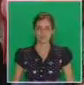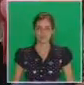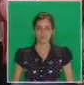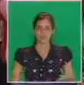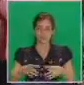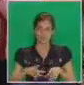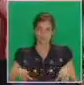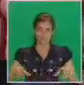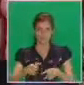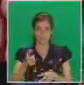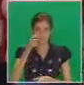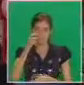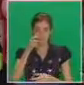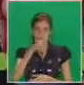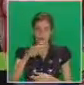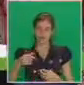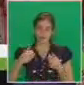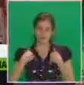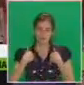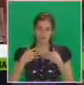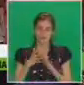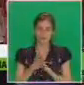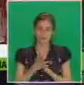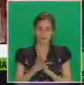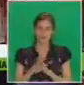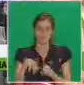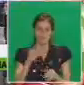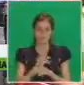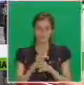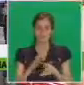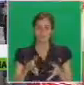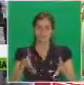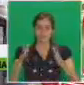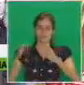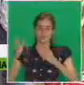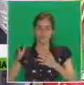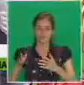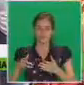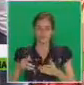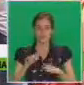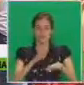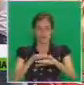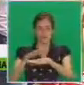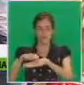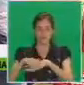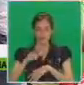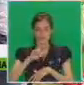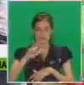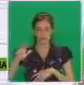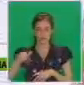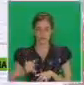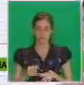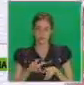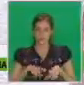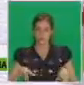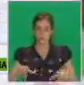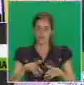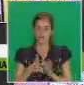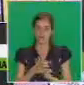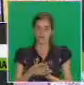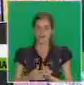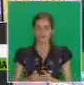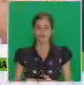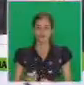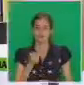La Sala Situacional de Afectados por la Estafa Inmobiliaria convocó a los propietarios de los 33 urbanismos que están siendo objeto de especulación